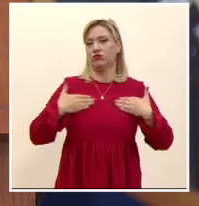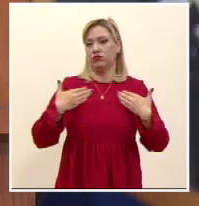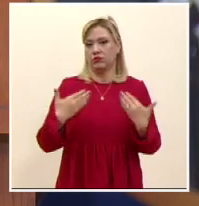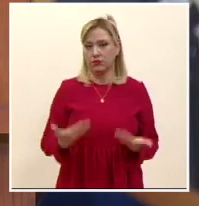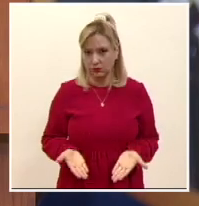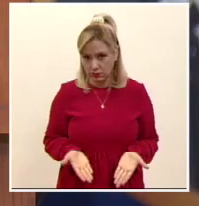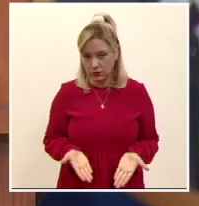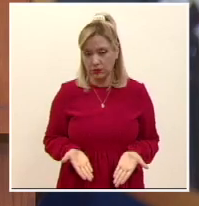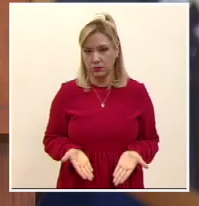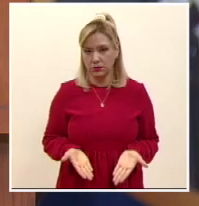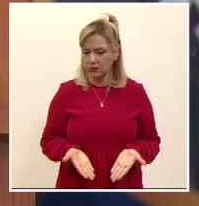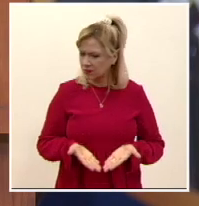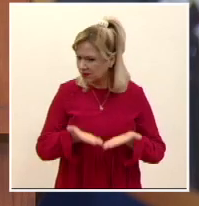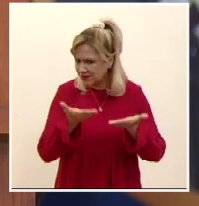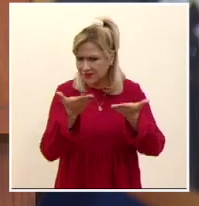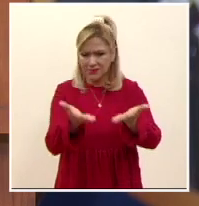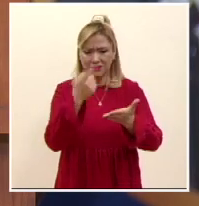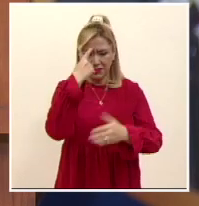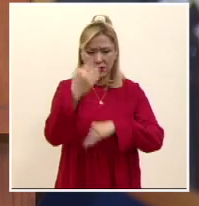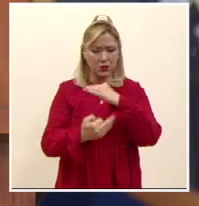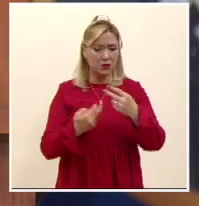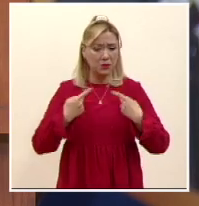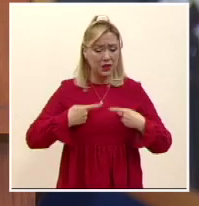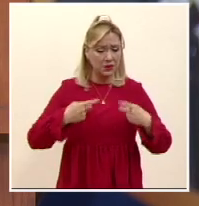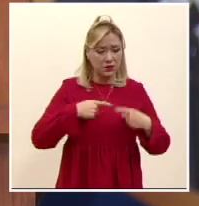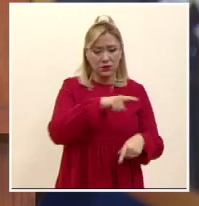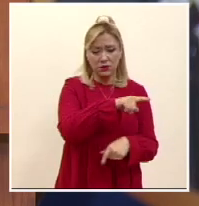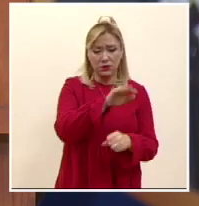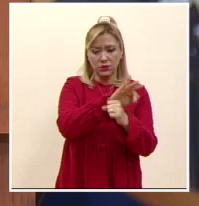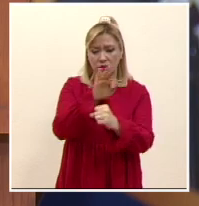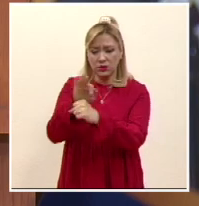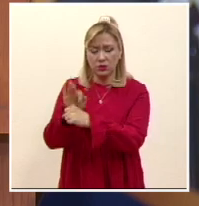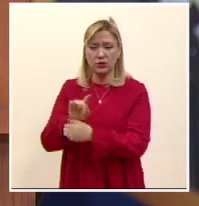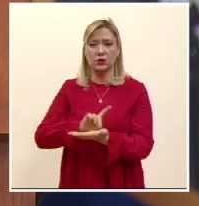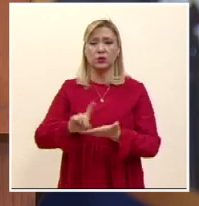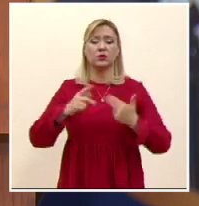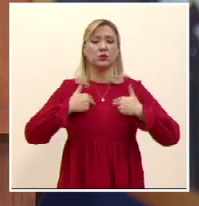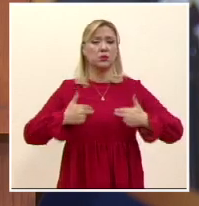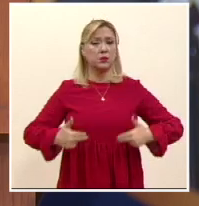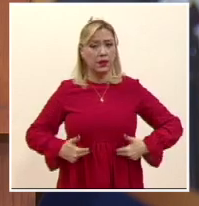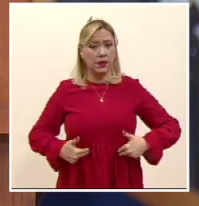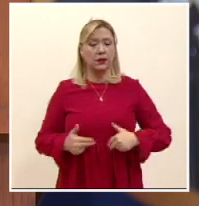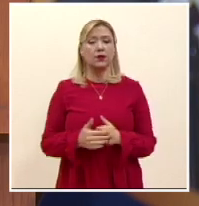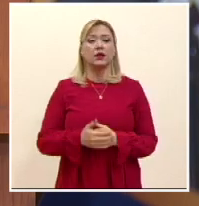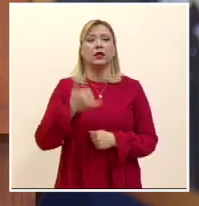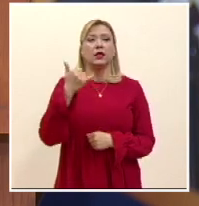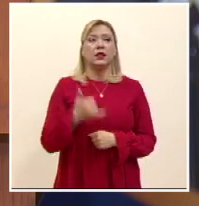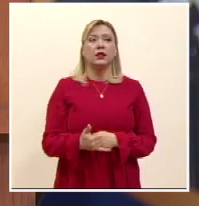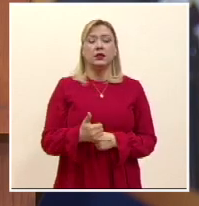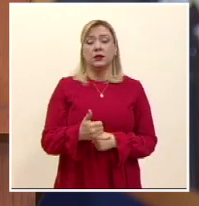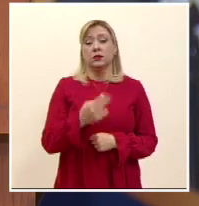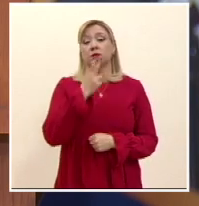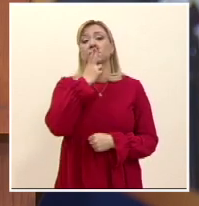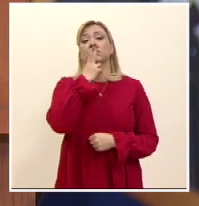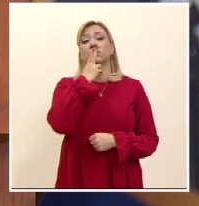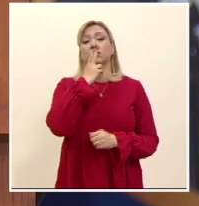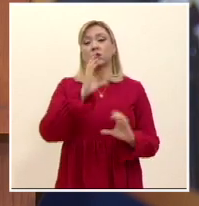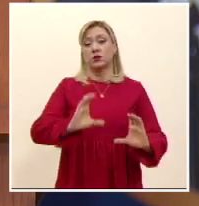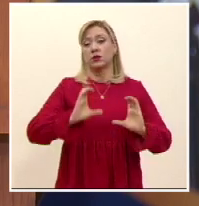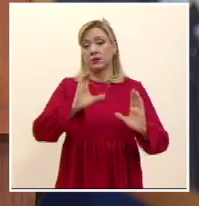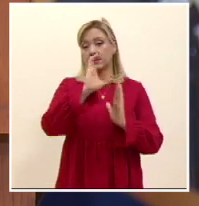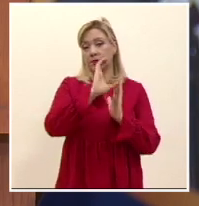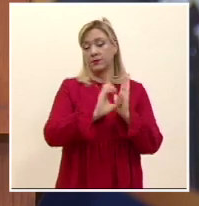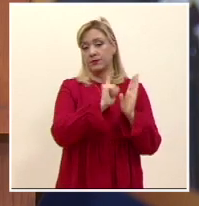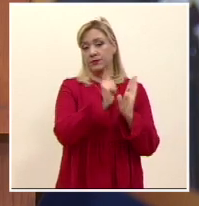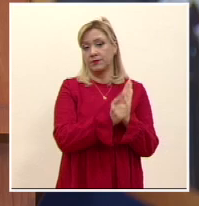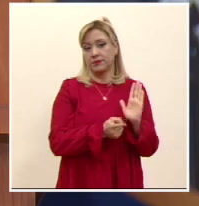Garantizar el acceso a la justicia para la protección de los derechos humanos de las personas y la salvaguarda de nuestra Constitución